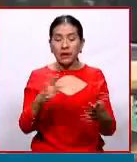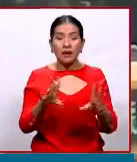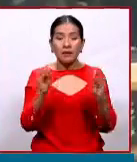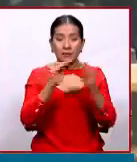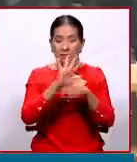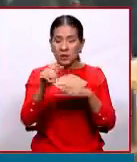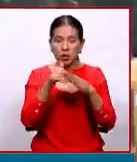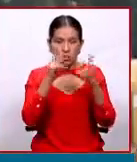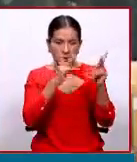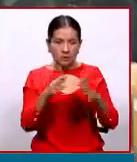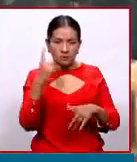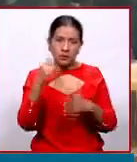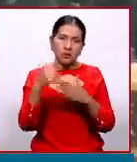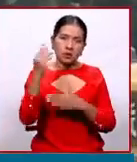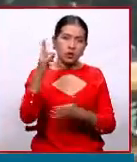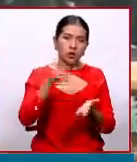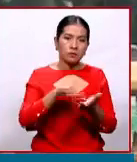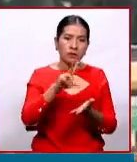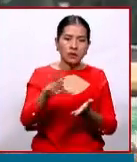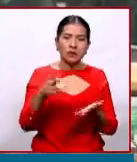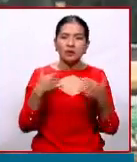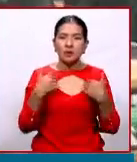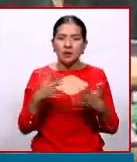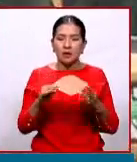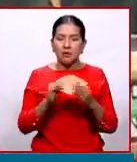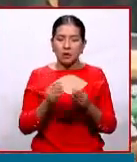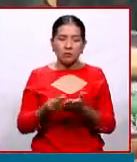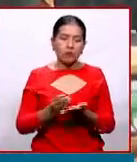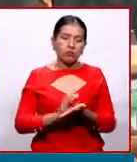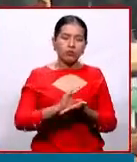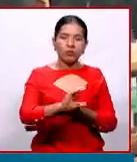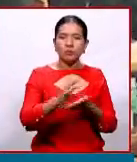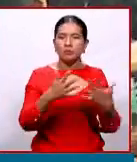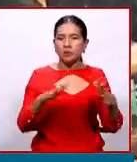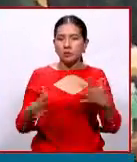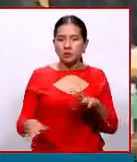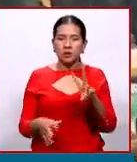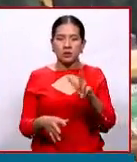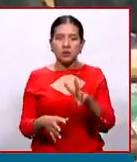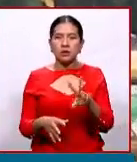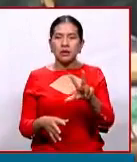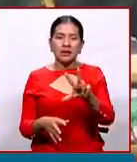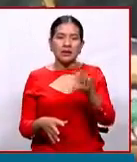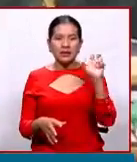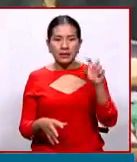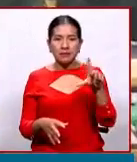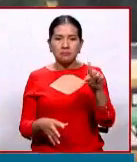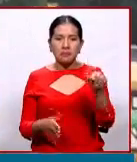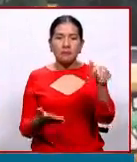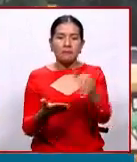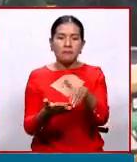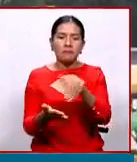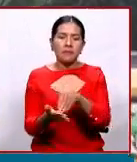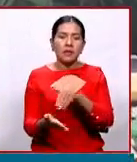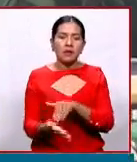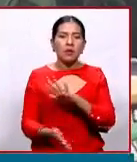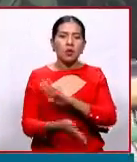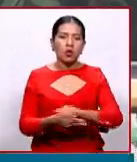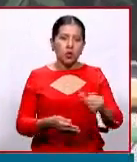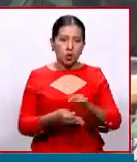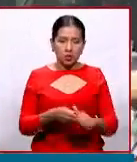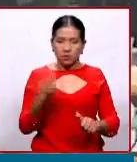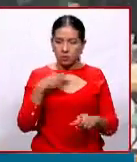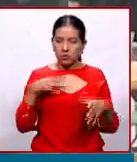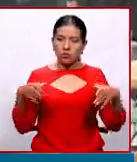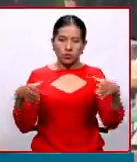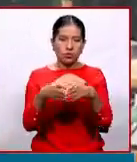este 2023 es una inversión de alrededor de 320 millones de dólares como